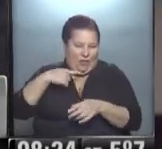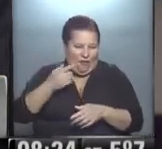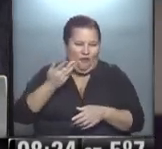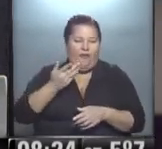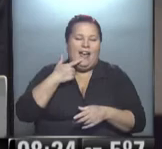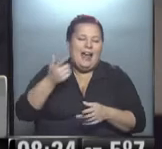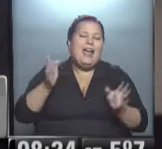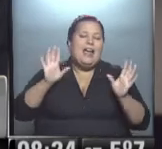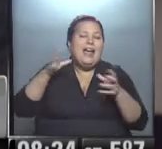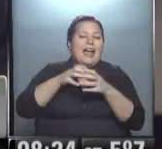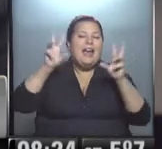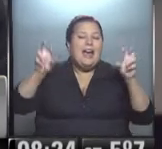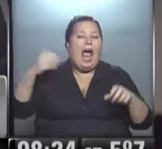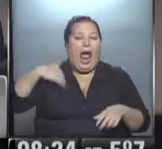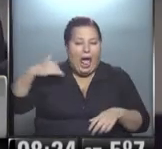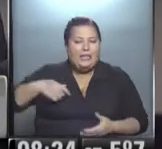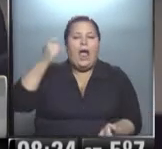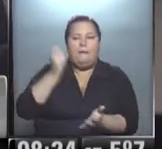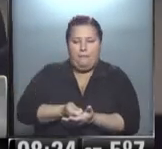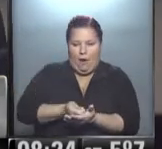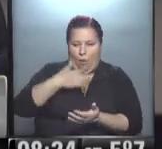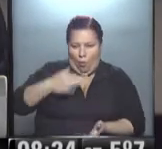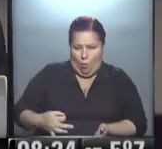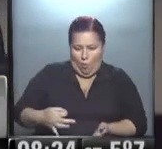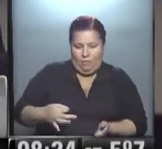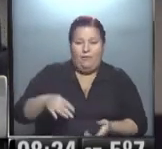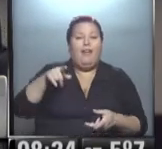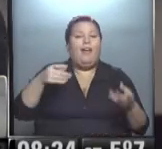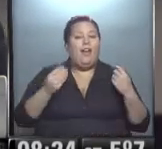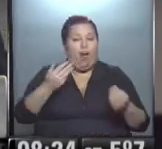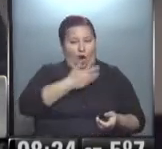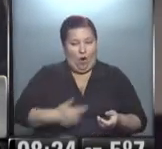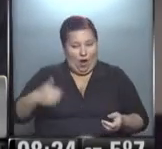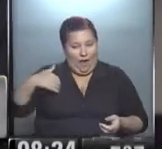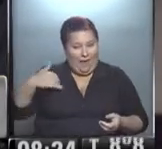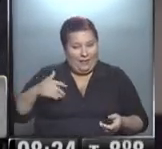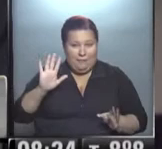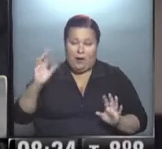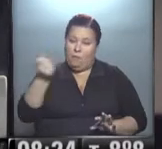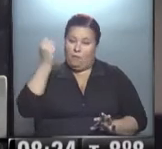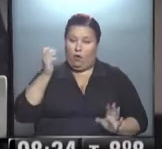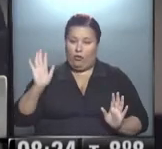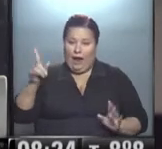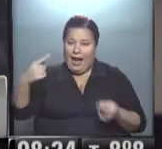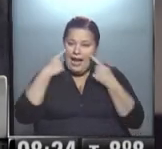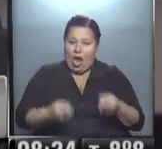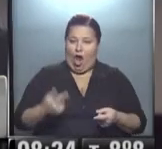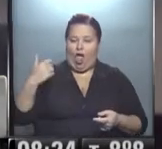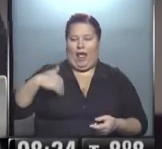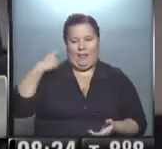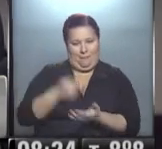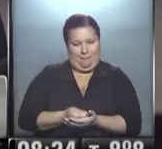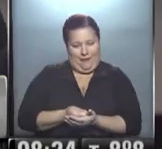y pero la frase argentina pago es para el gobierno argentino un factor importante porque hay un reconocimiento de